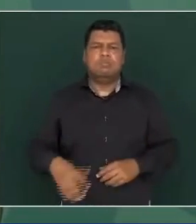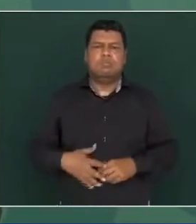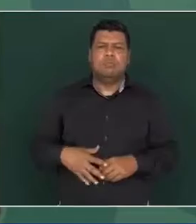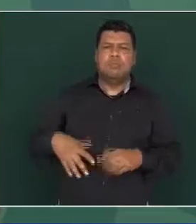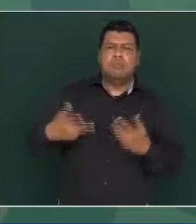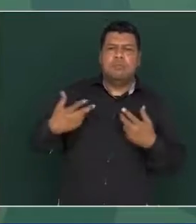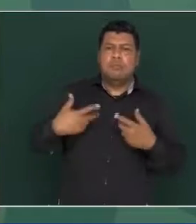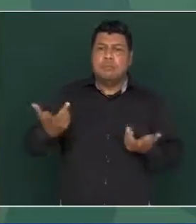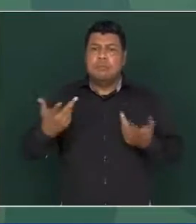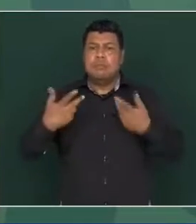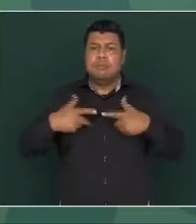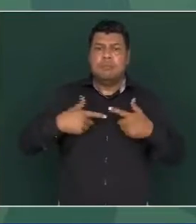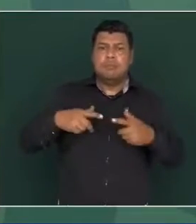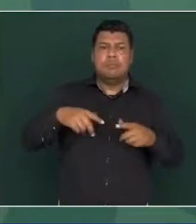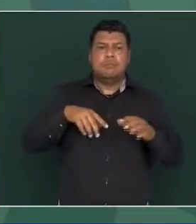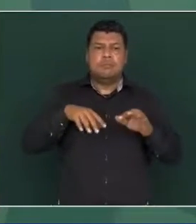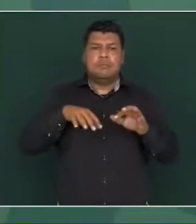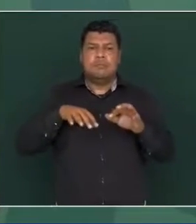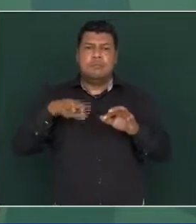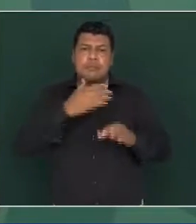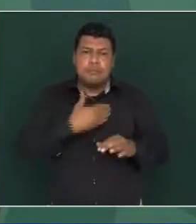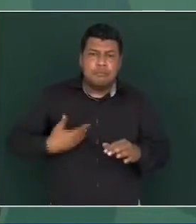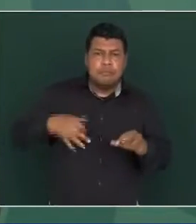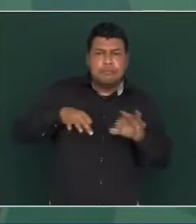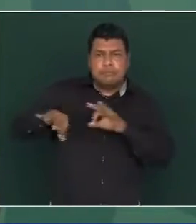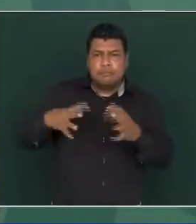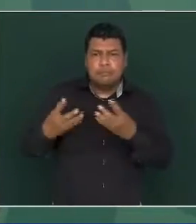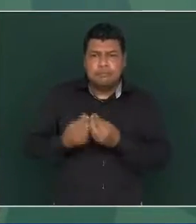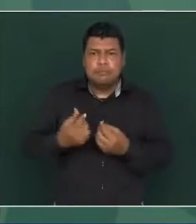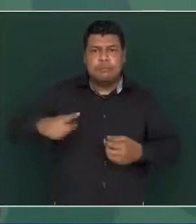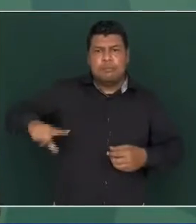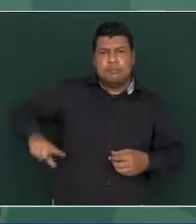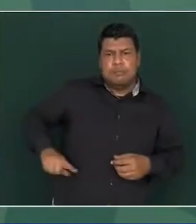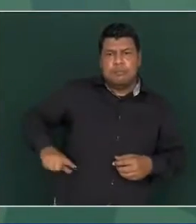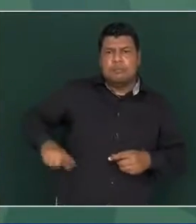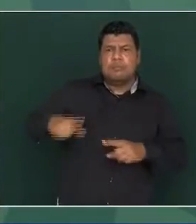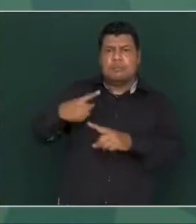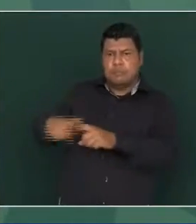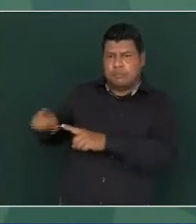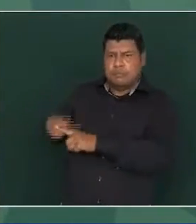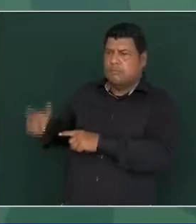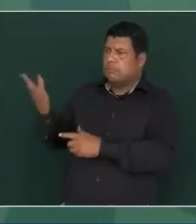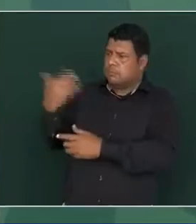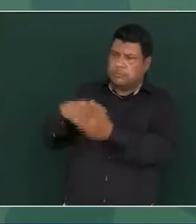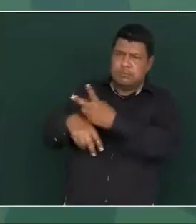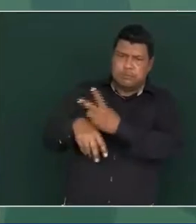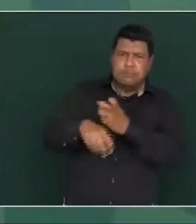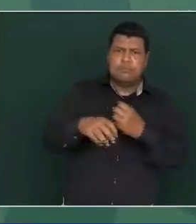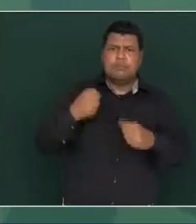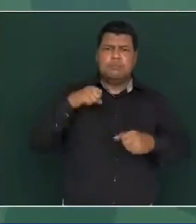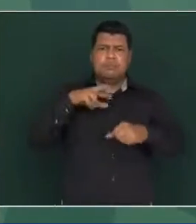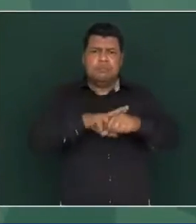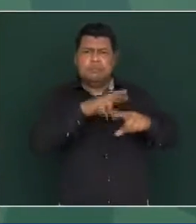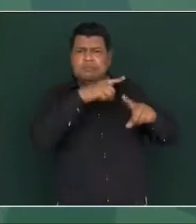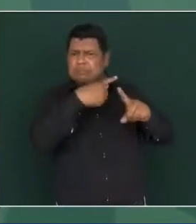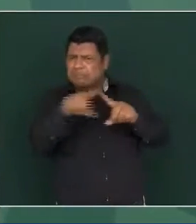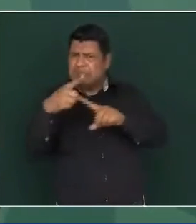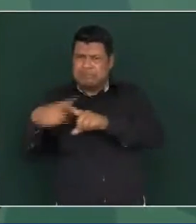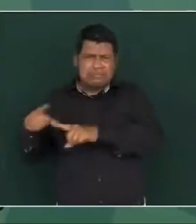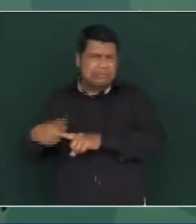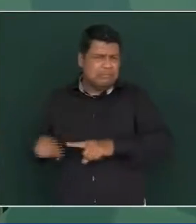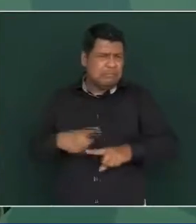el Gabinete de la República, los gobernadores de los estados, miembros de las secretarías de Estado que